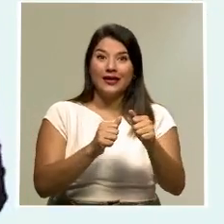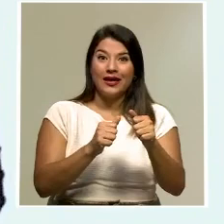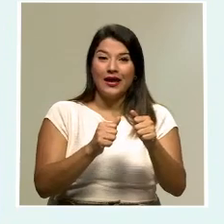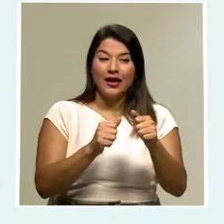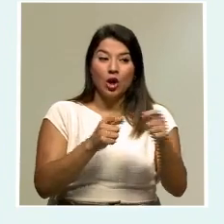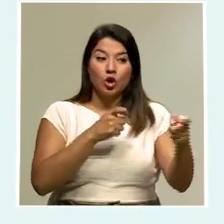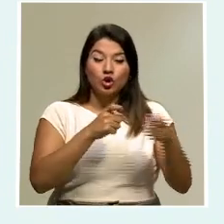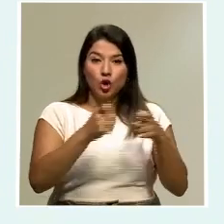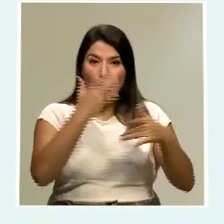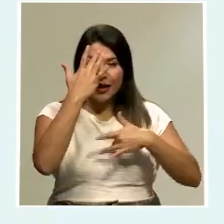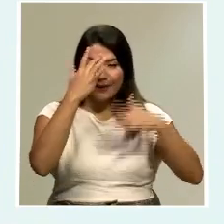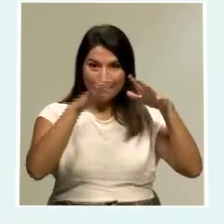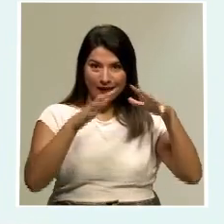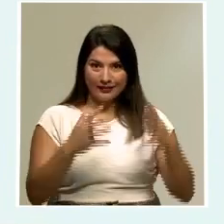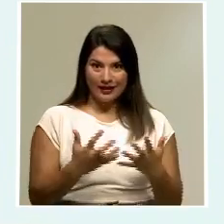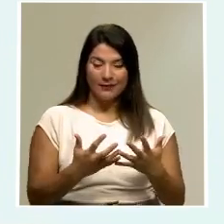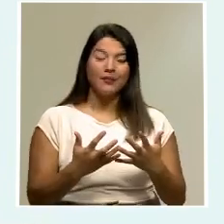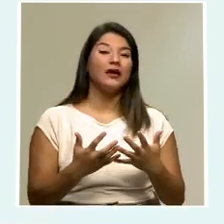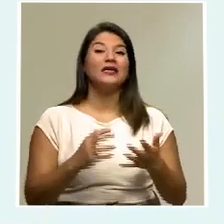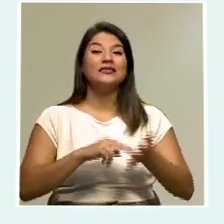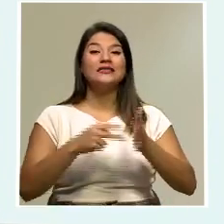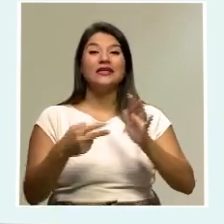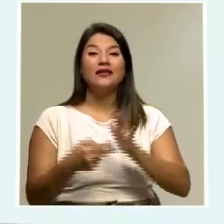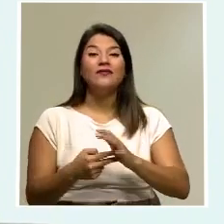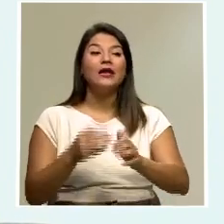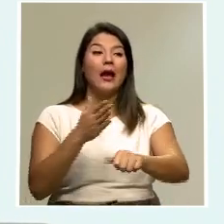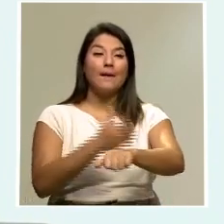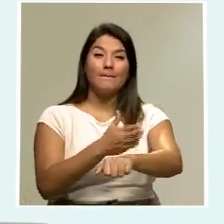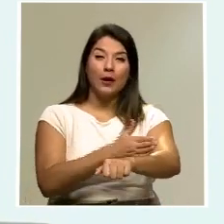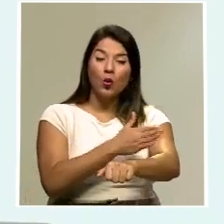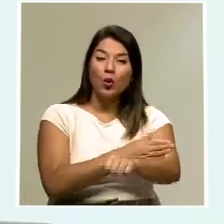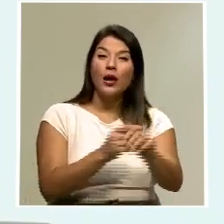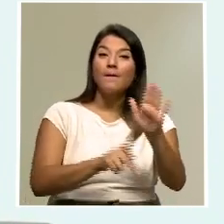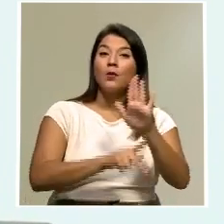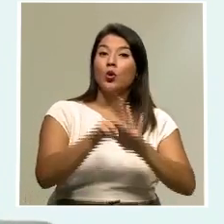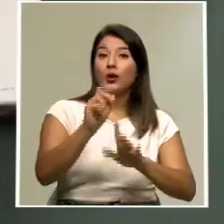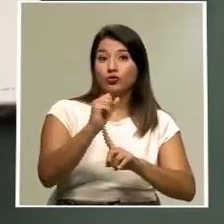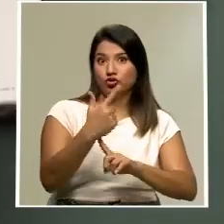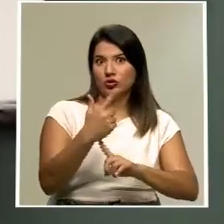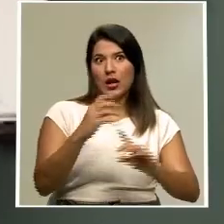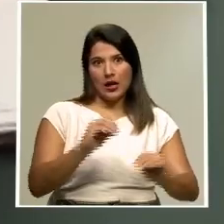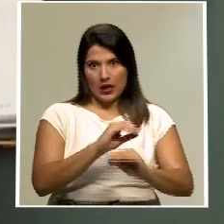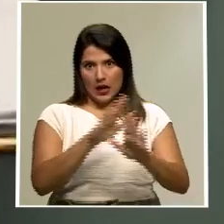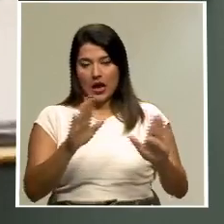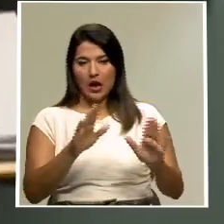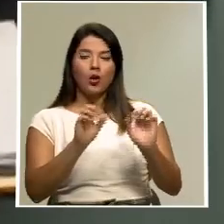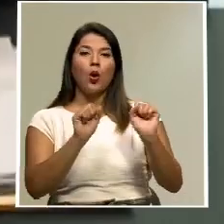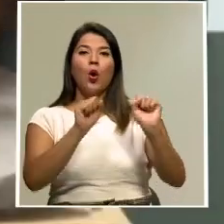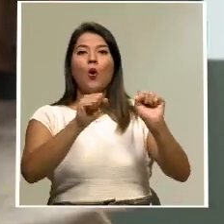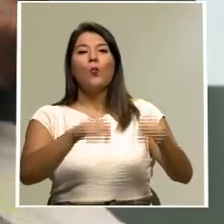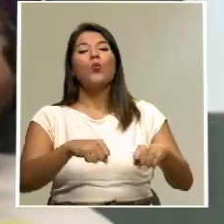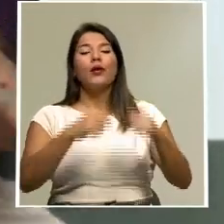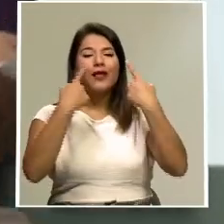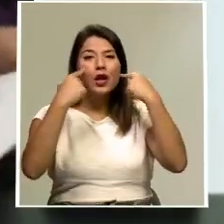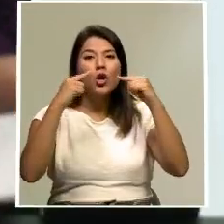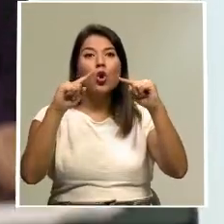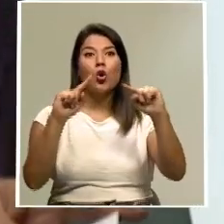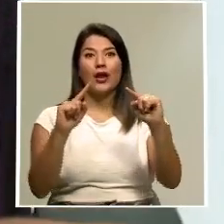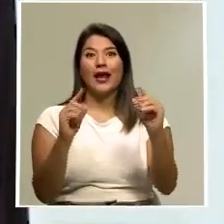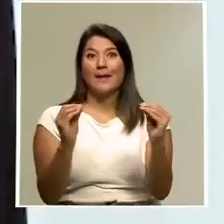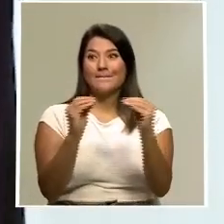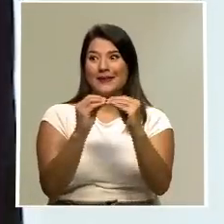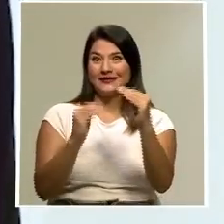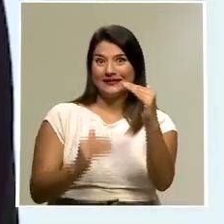de pandemia, es decir, fortalecimiento de programas sociales que por supuesto puedan disminuir las brechas sociales que hoy día